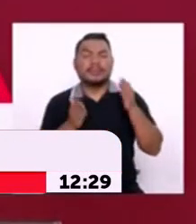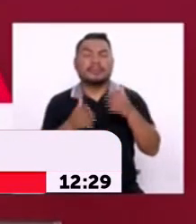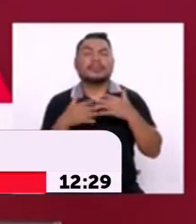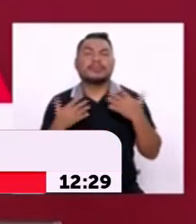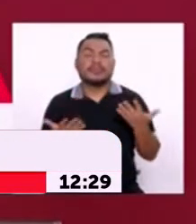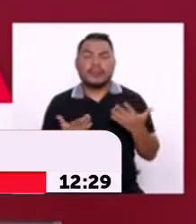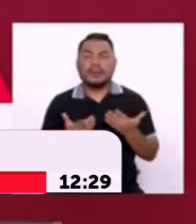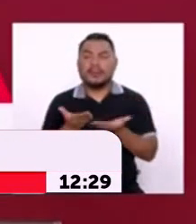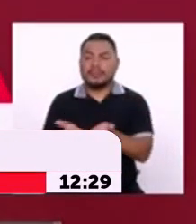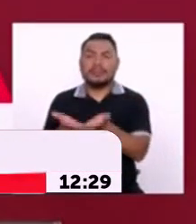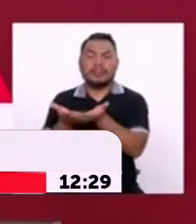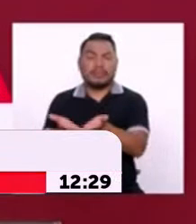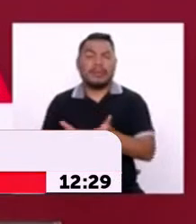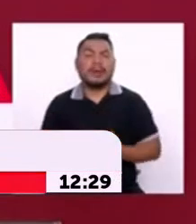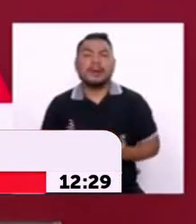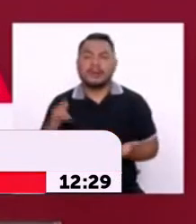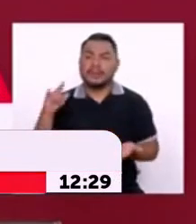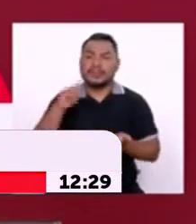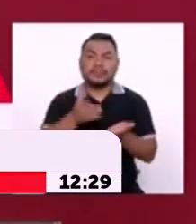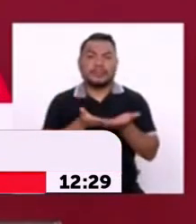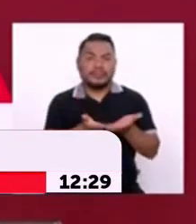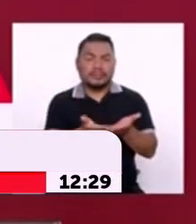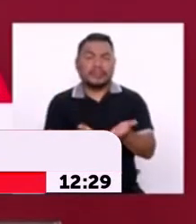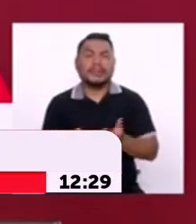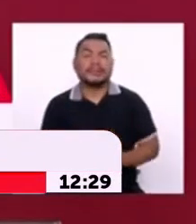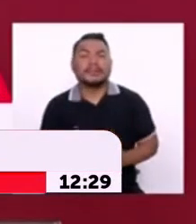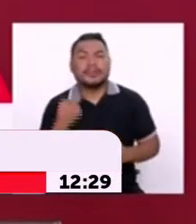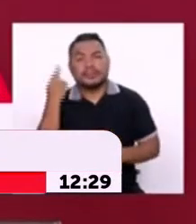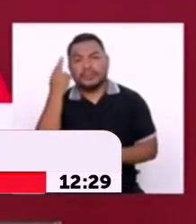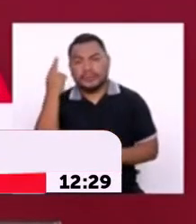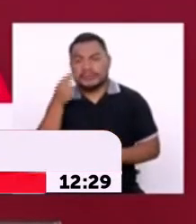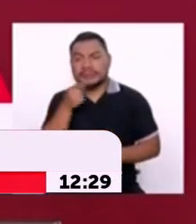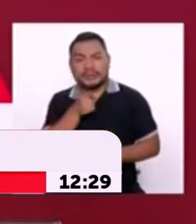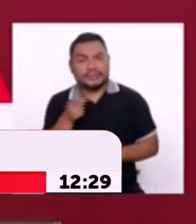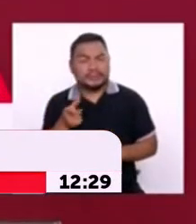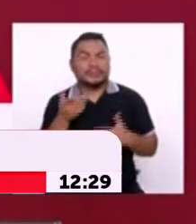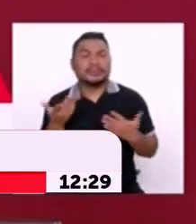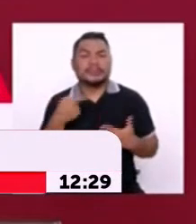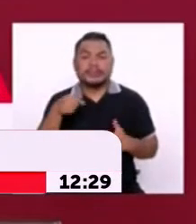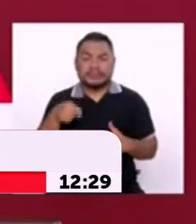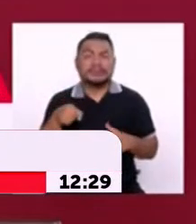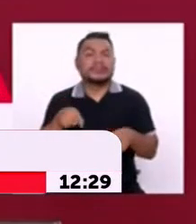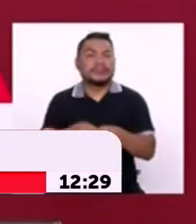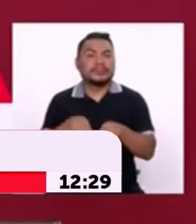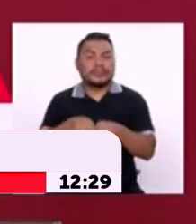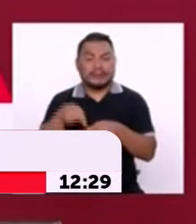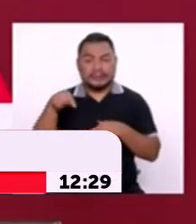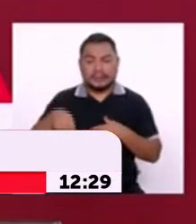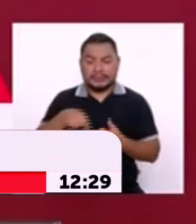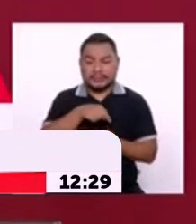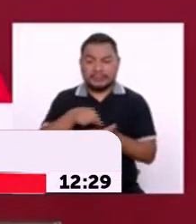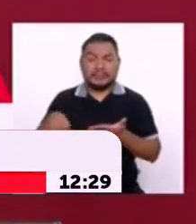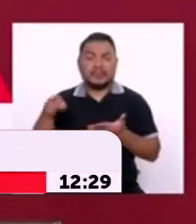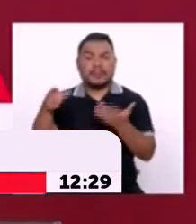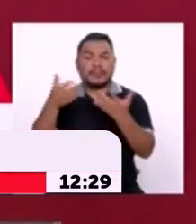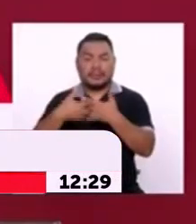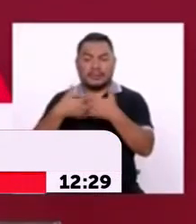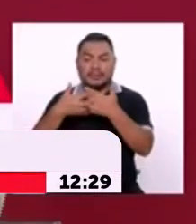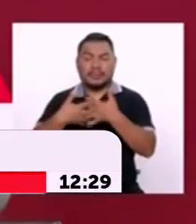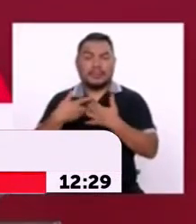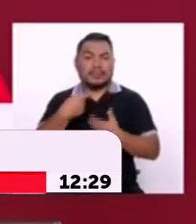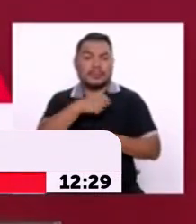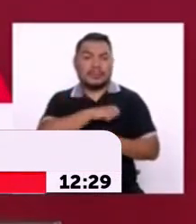vial, portuaria, aeroportuaria, y por ello, también esta semana, las